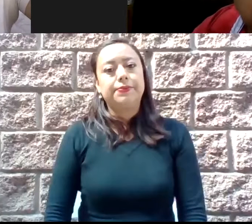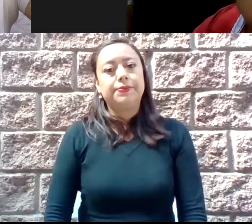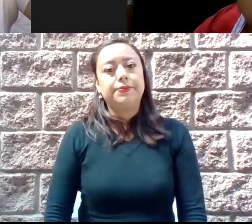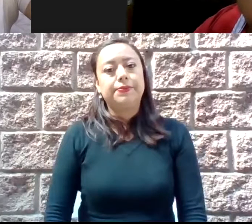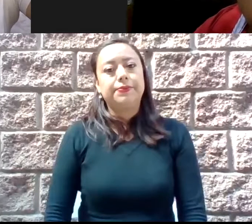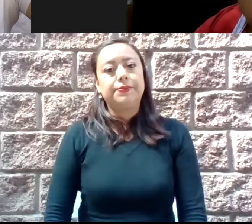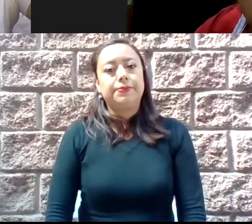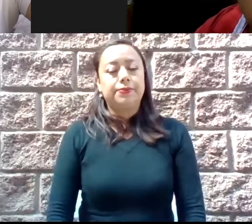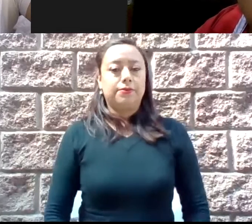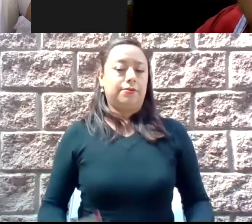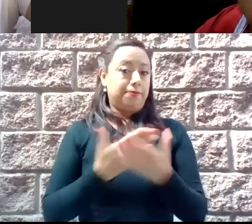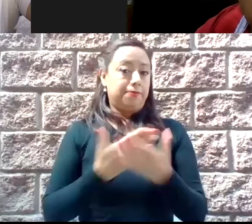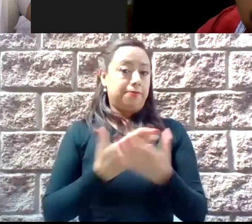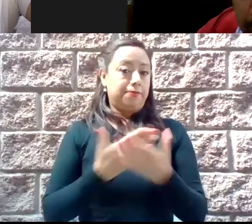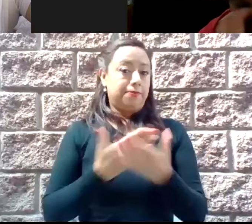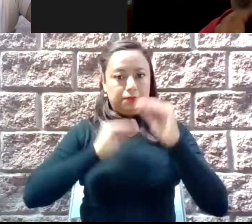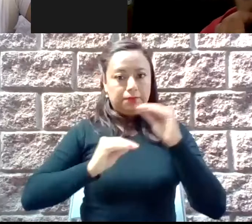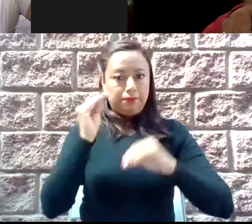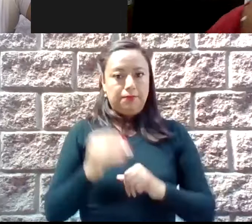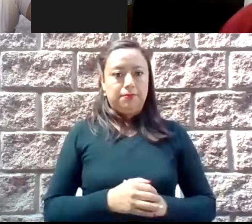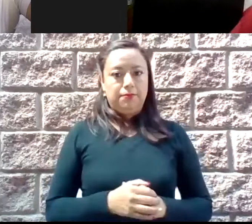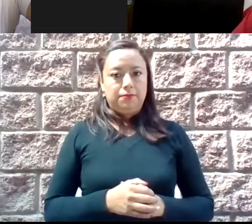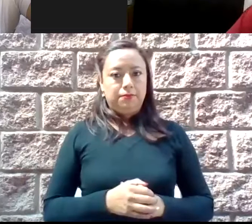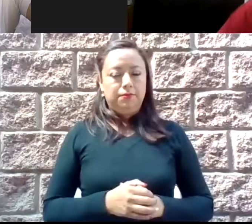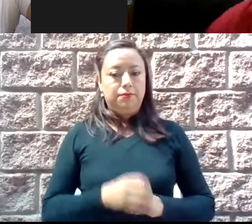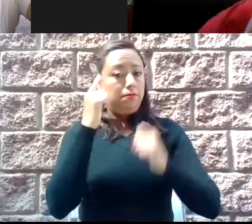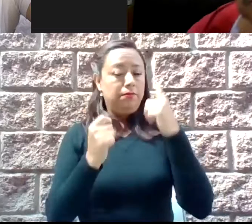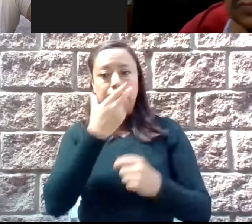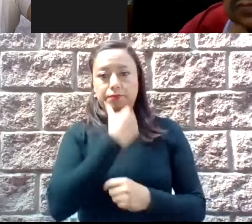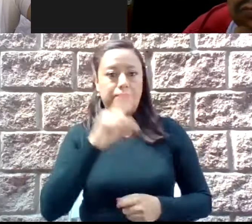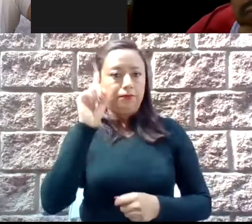¿Algún diputado o diputada desea hacer uso de la palabra?